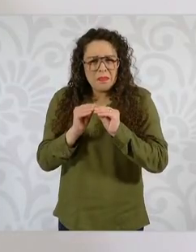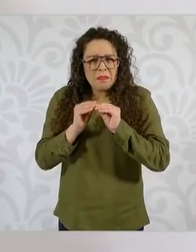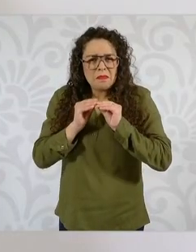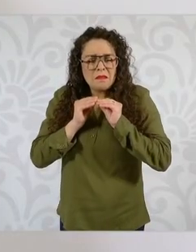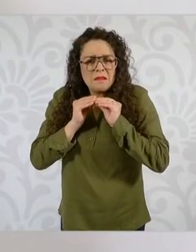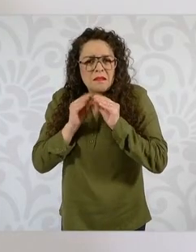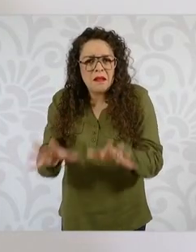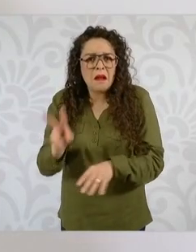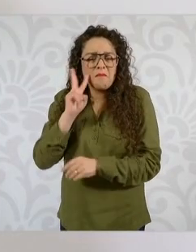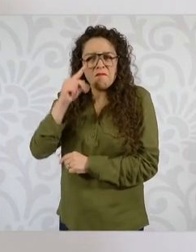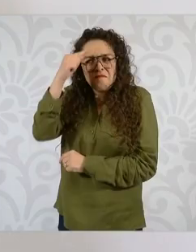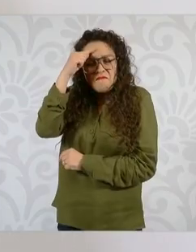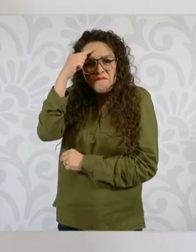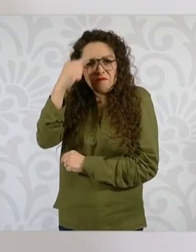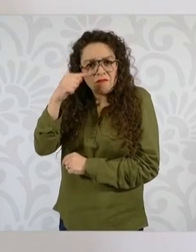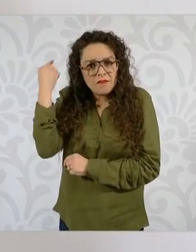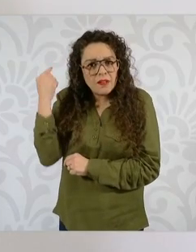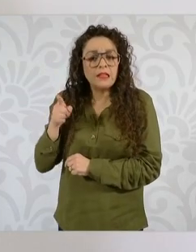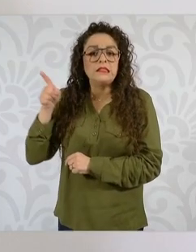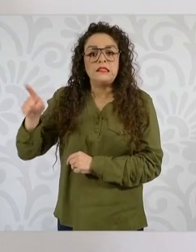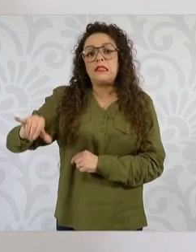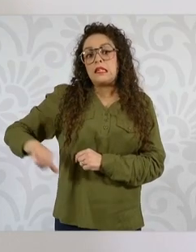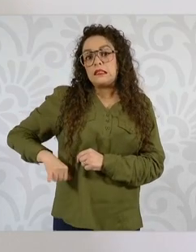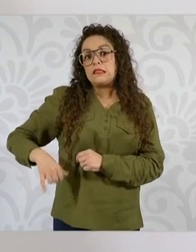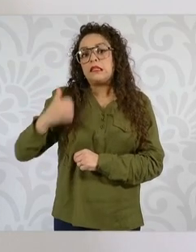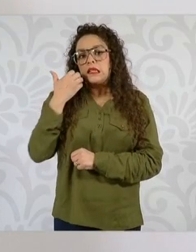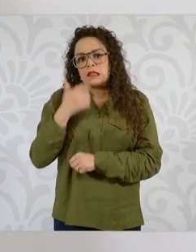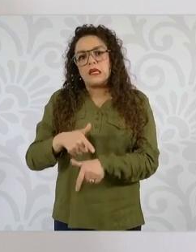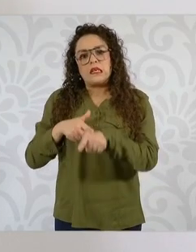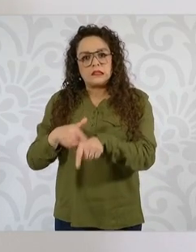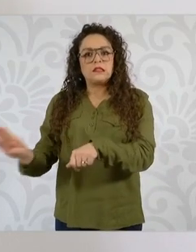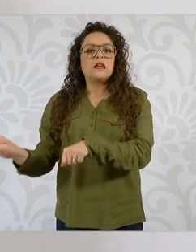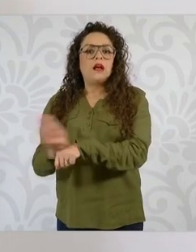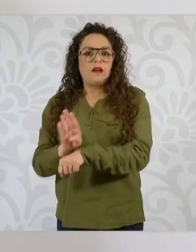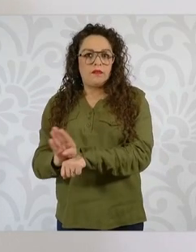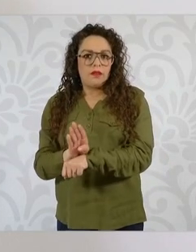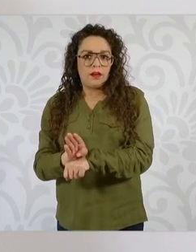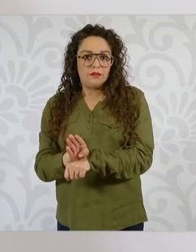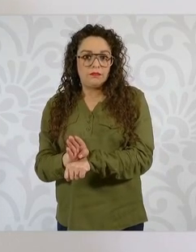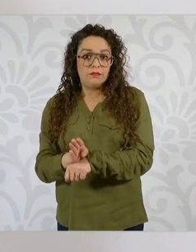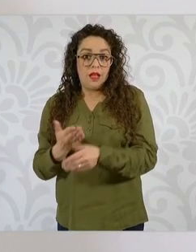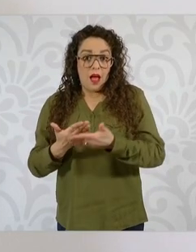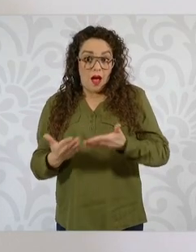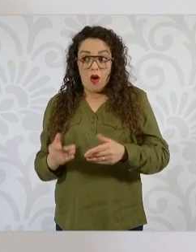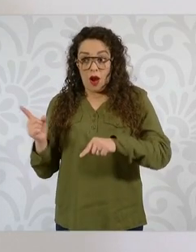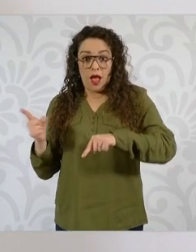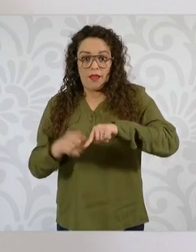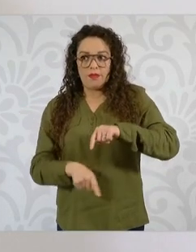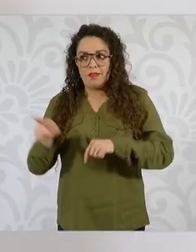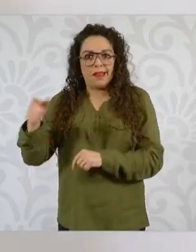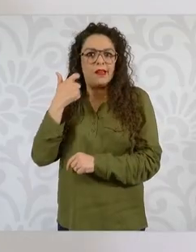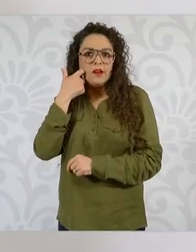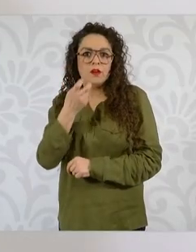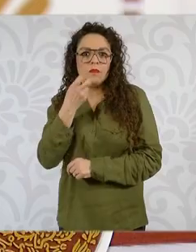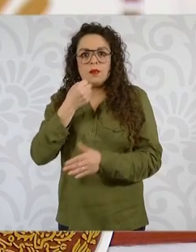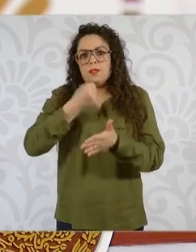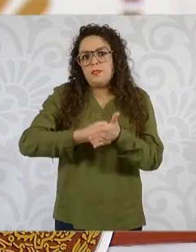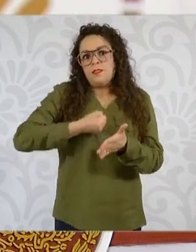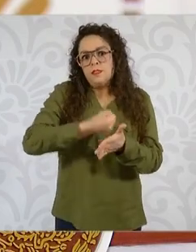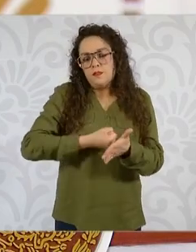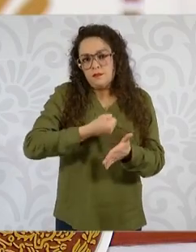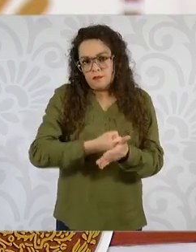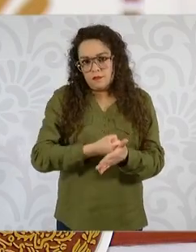sin precedentes, se hará, hasta donde la presidenta ha informado,